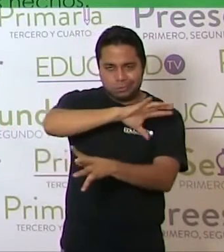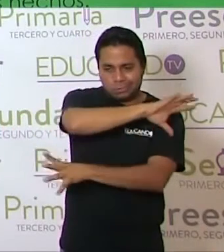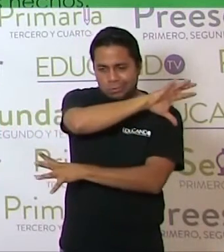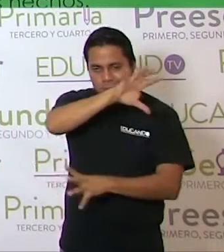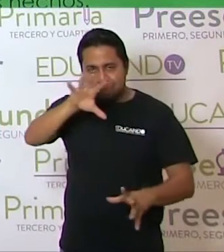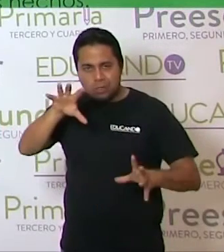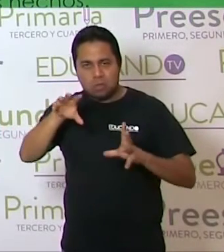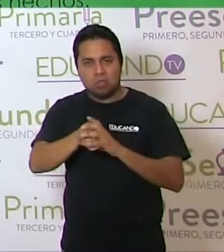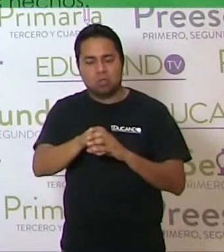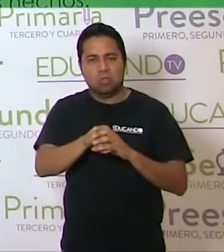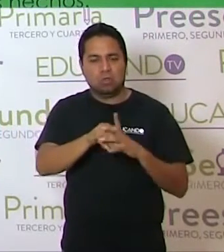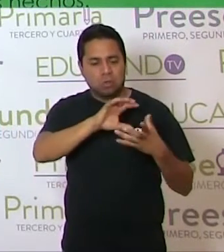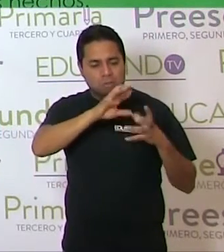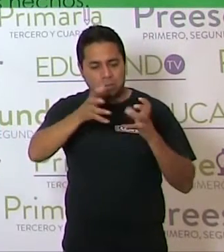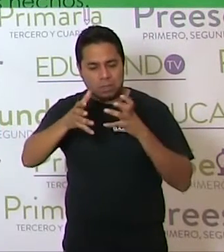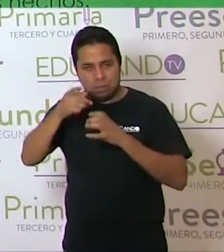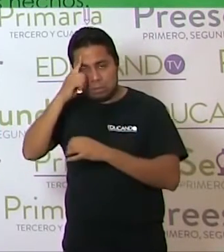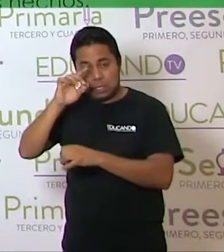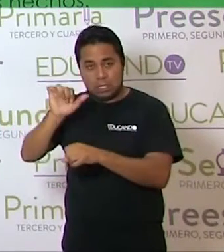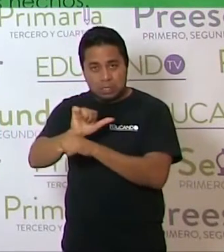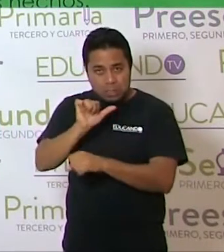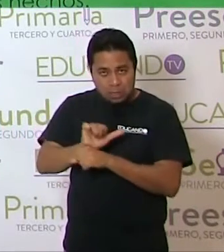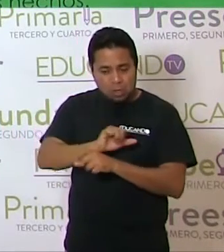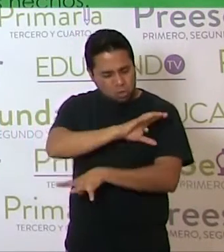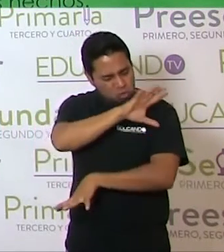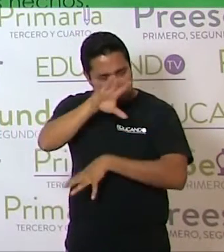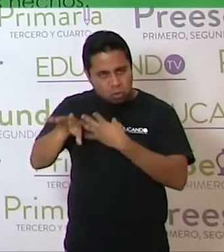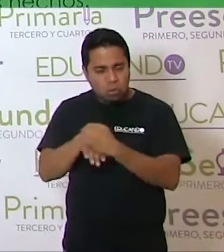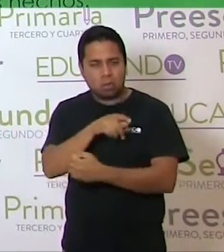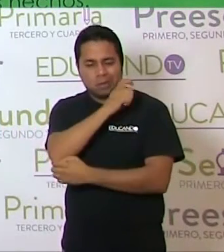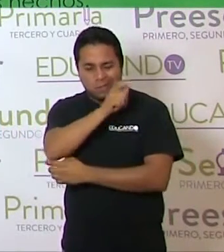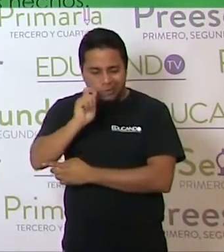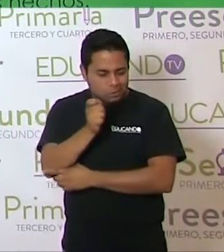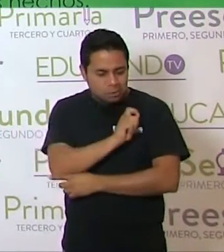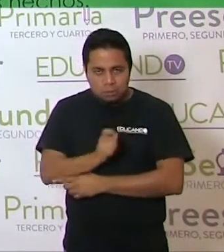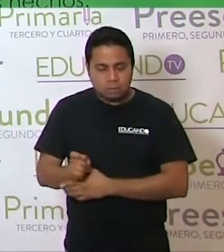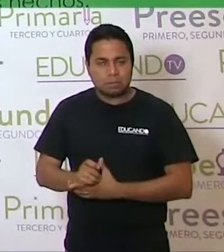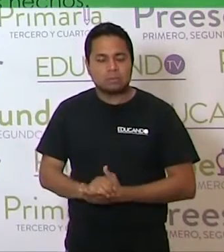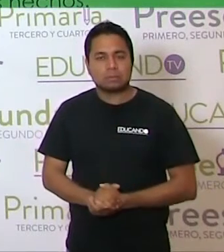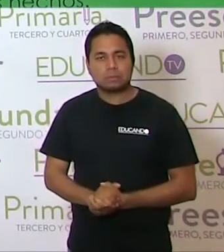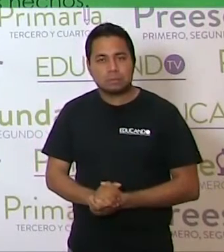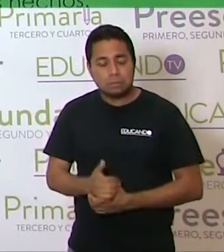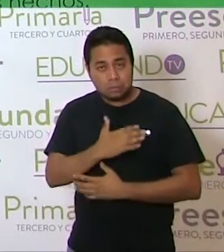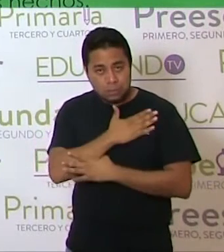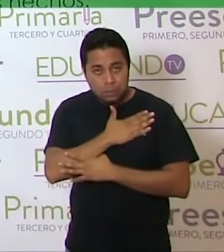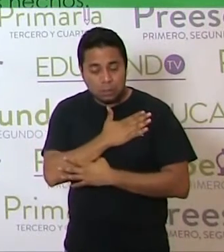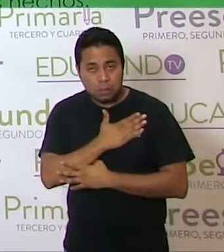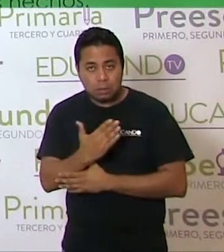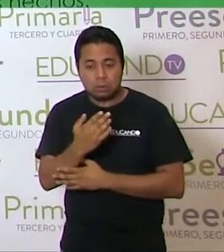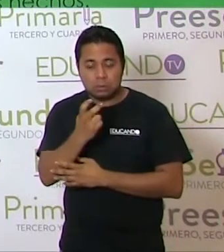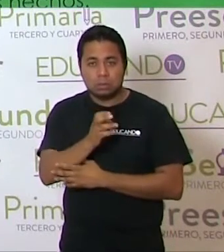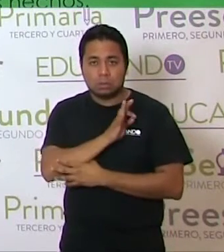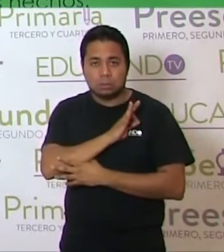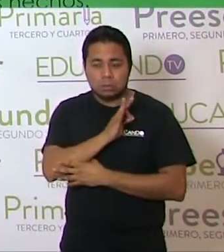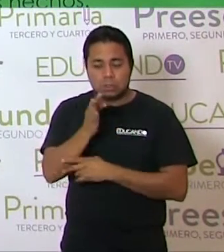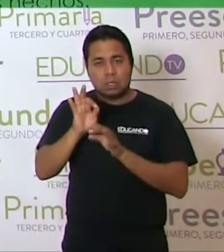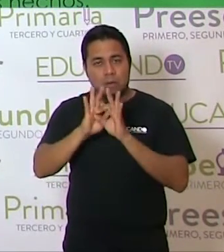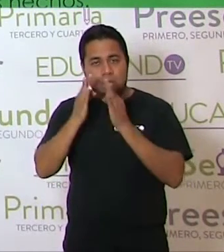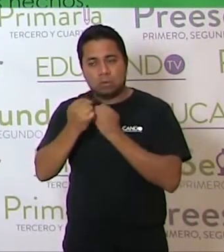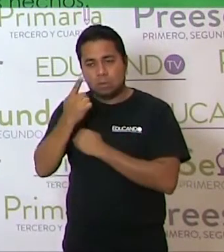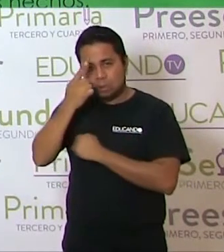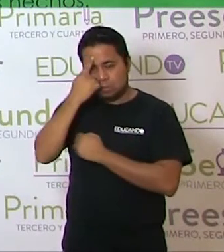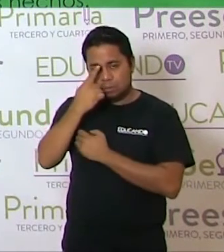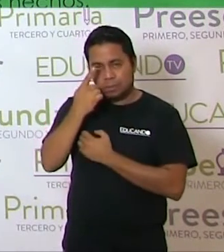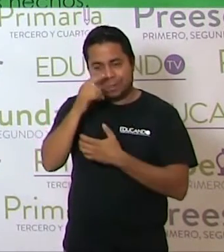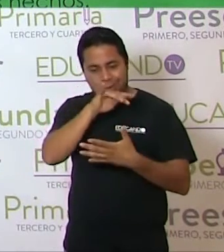que integran a un auto oa un carro bueno pues esa podría ser una manera de analizar un